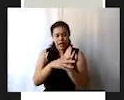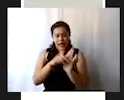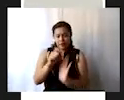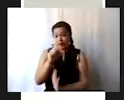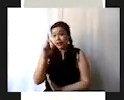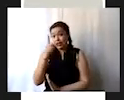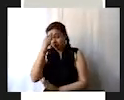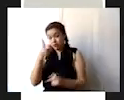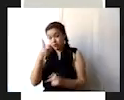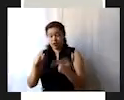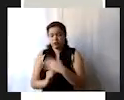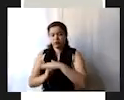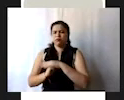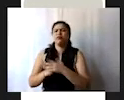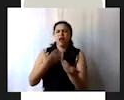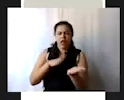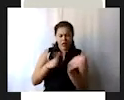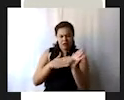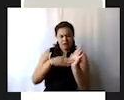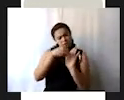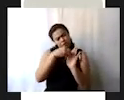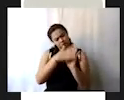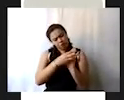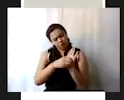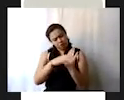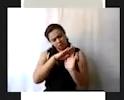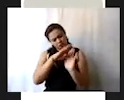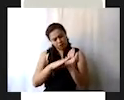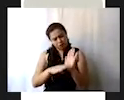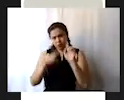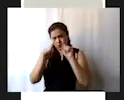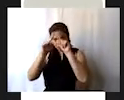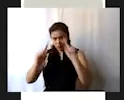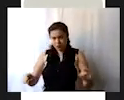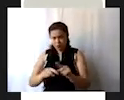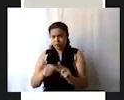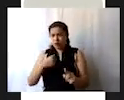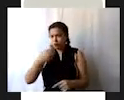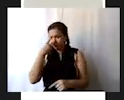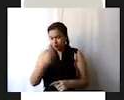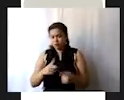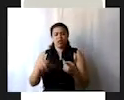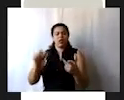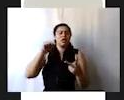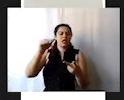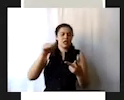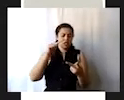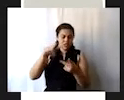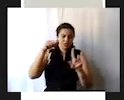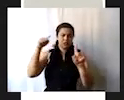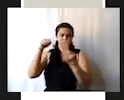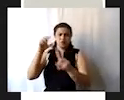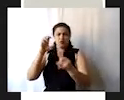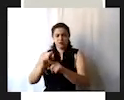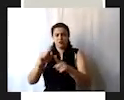Desarrollo Sostenible, que contiene esta estructura del triangulito que les mostraba, que contiene los 17 objetivos, que le